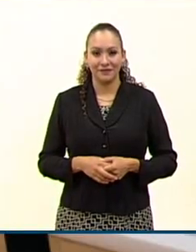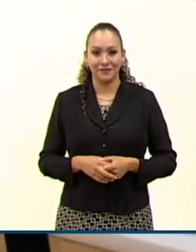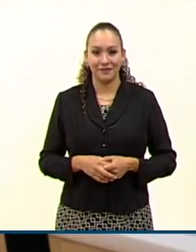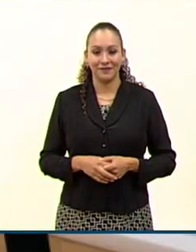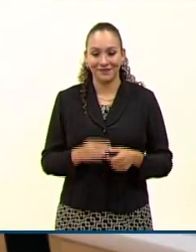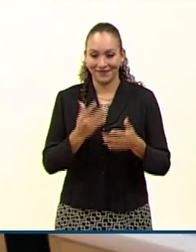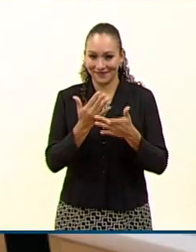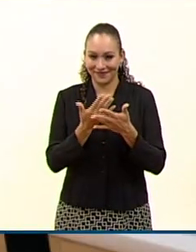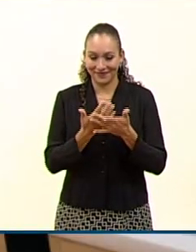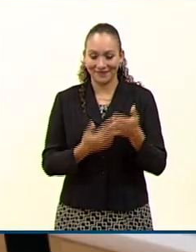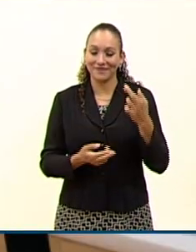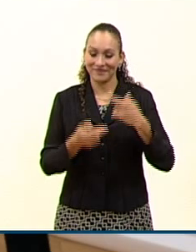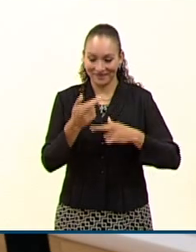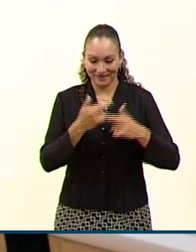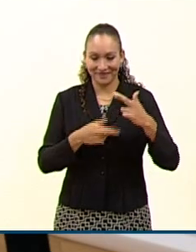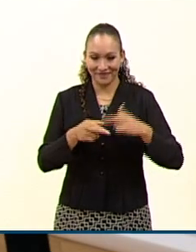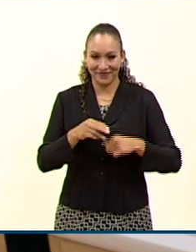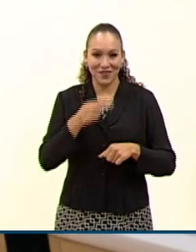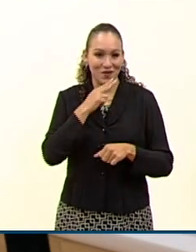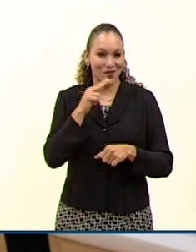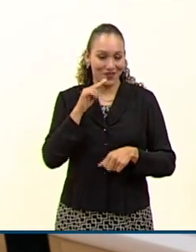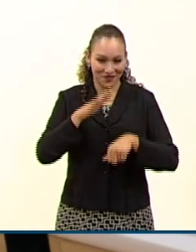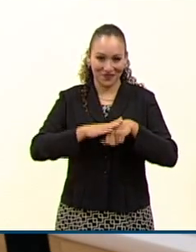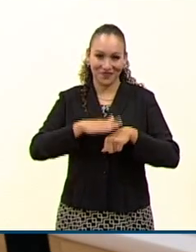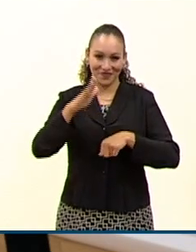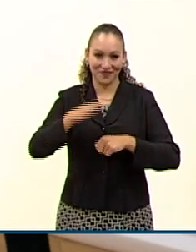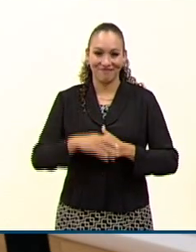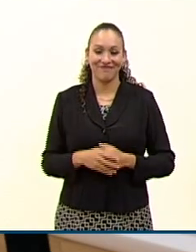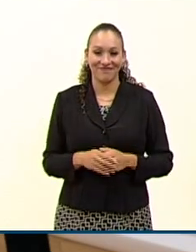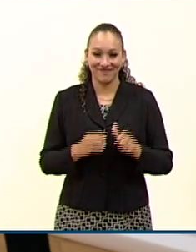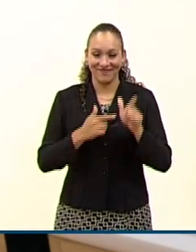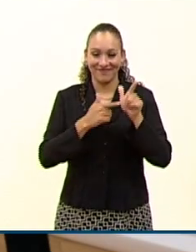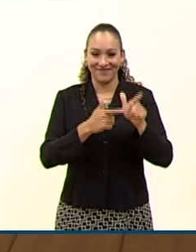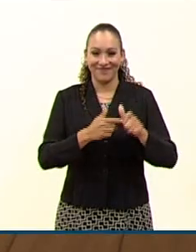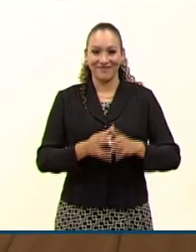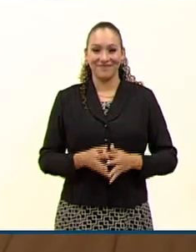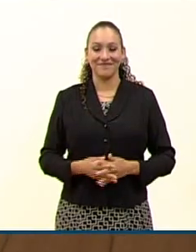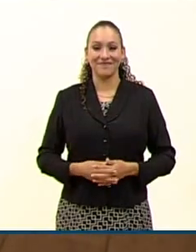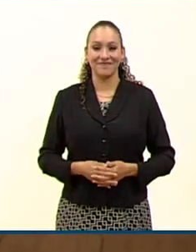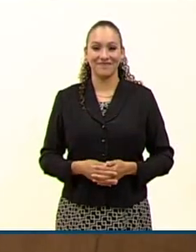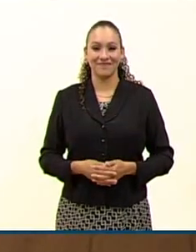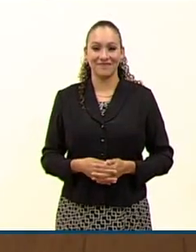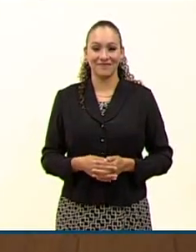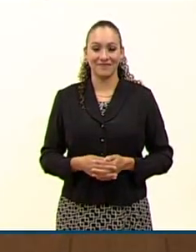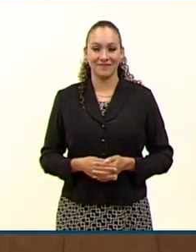Es momento de hacer una pausa, pero regresamos con más noticias. Seguimos en Corte Informativo.